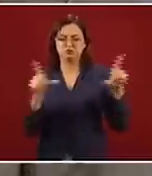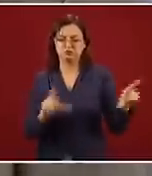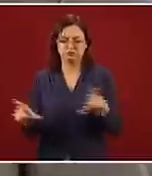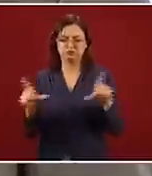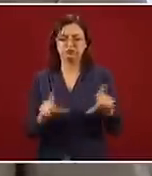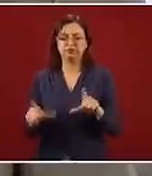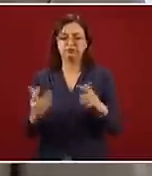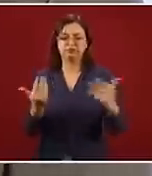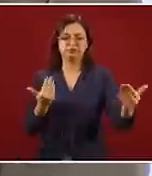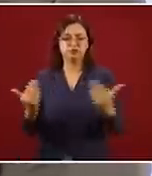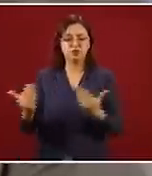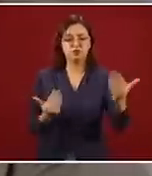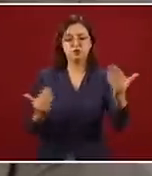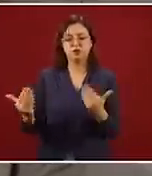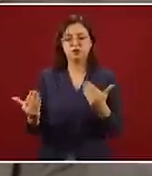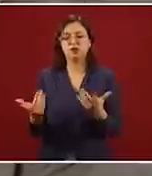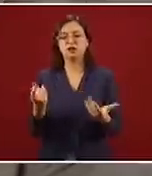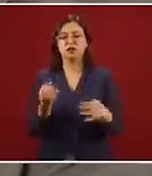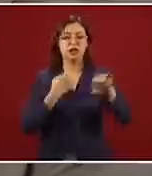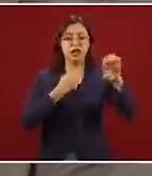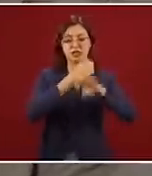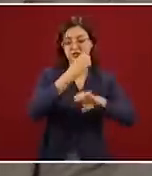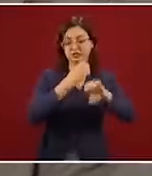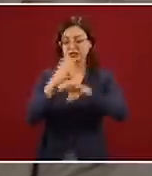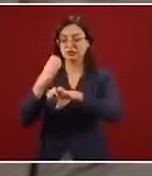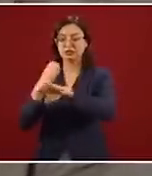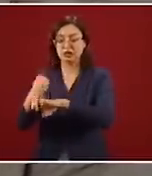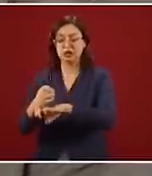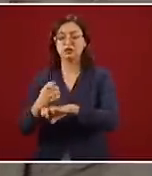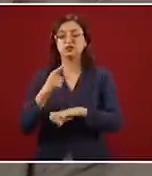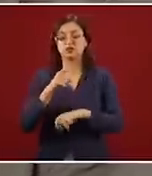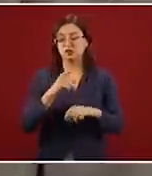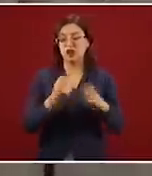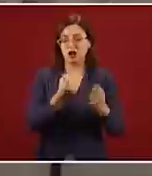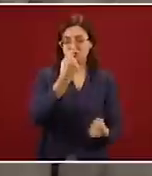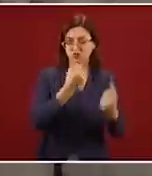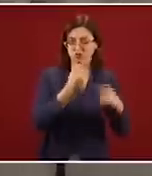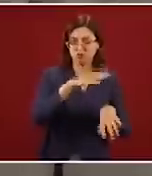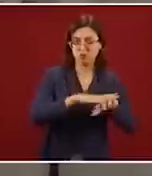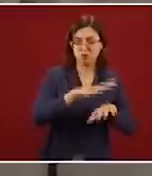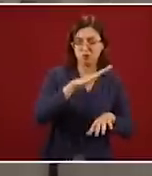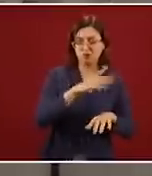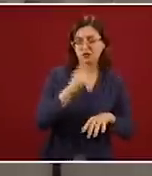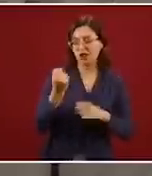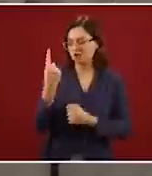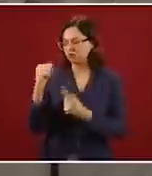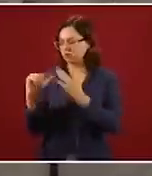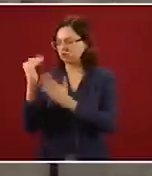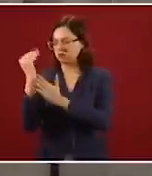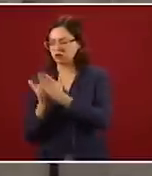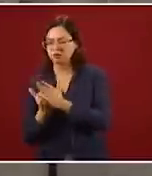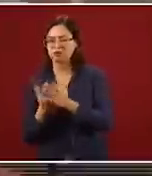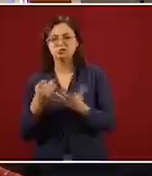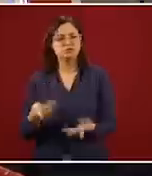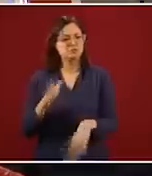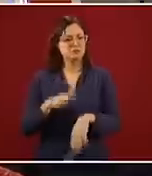enorme diferencia que existe entre los estados en términos de su capacidad instalada. Es decir, es clarísimo que México